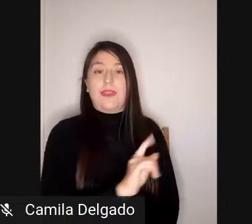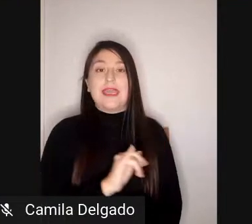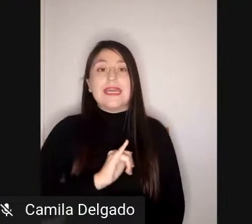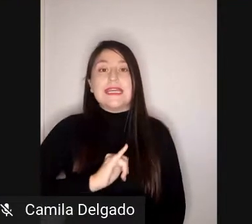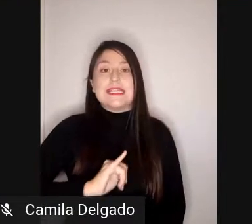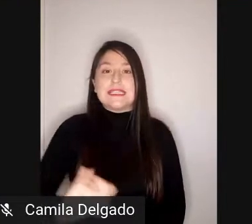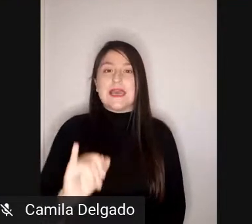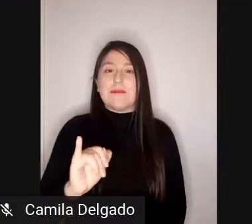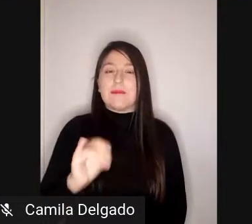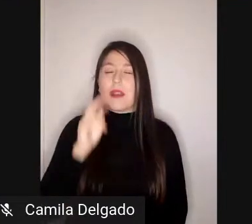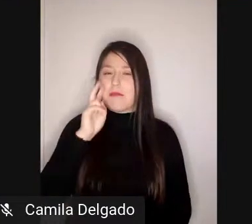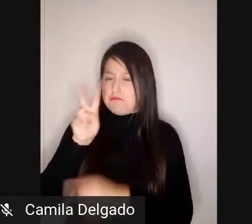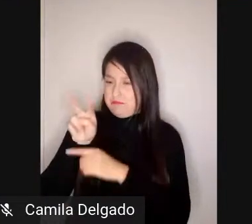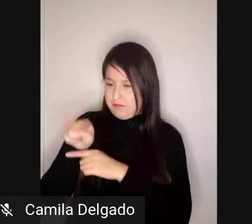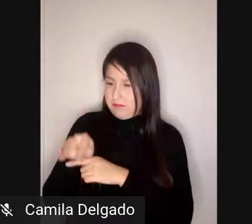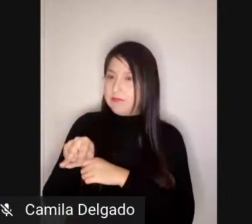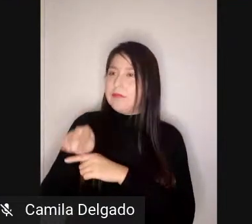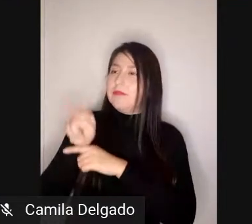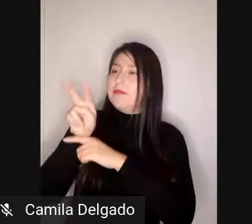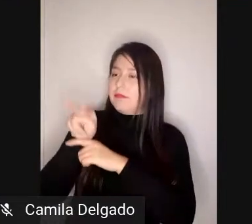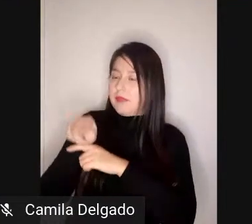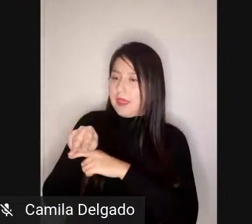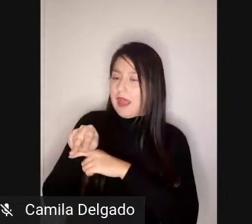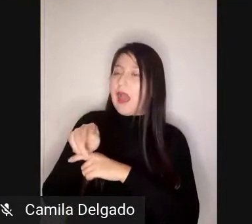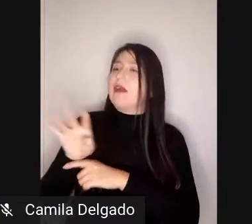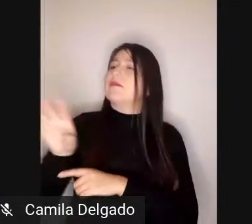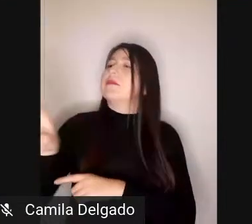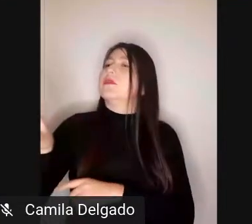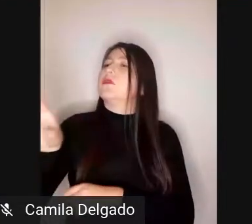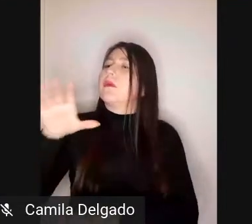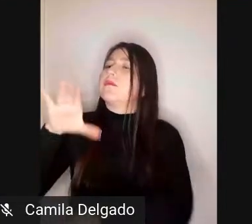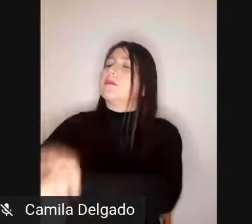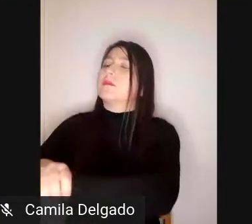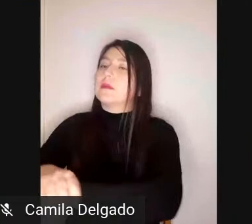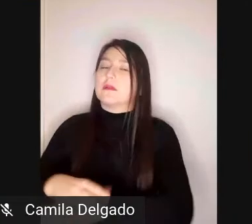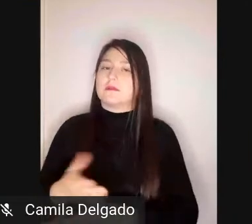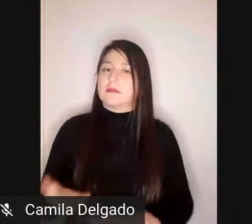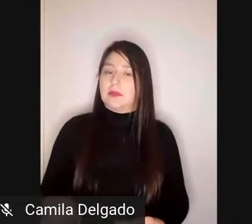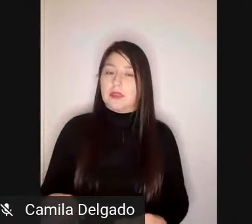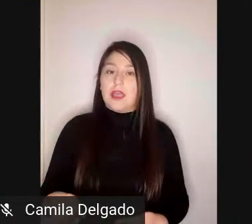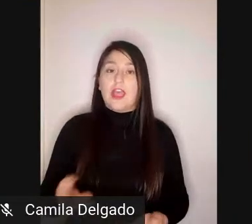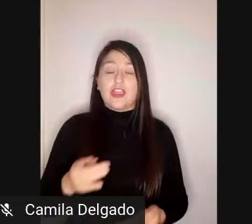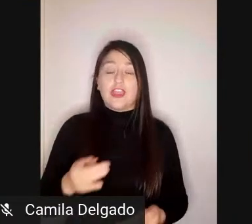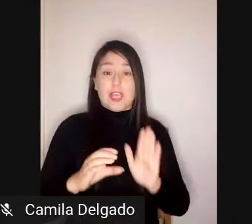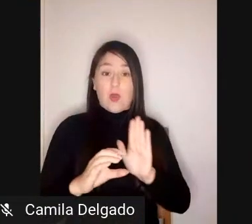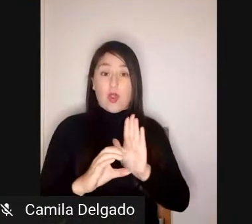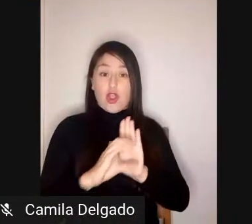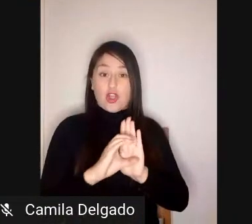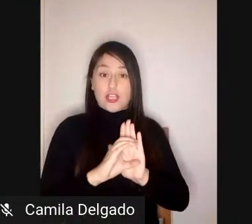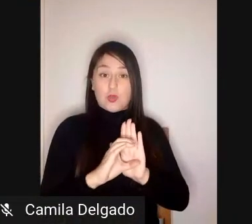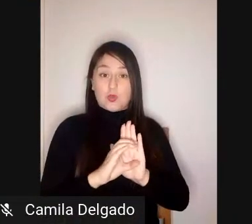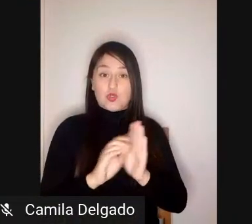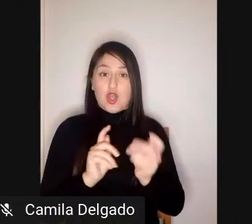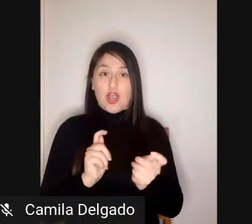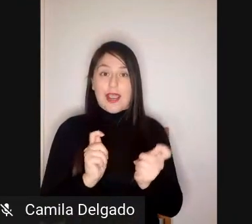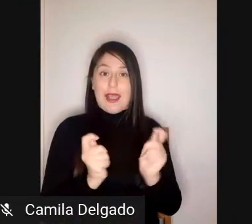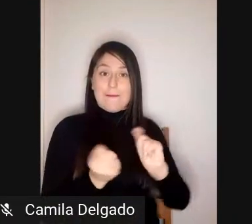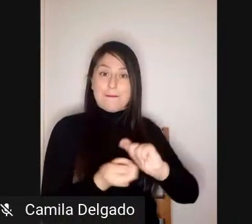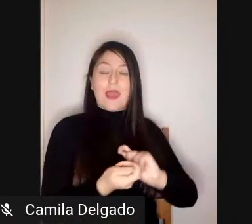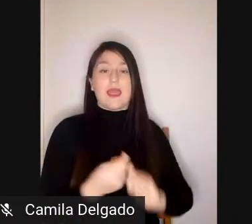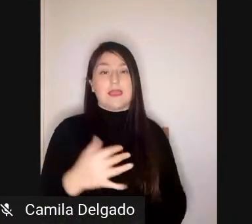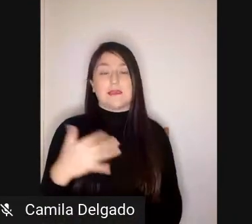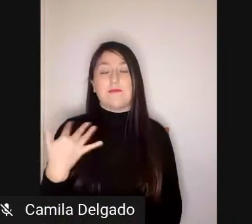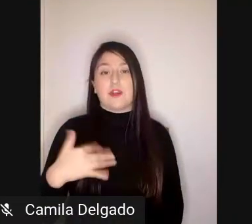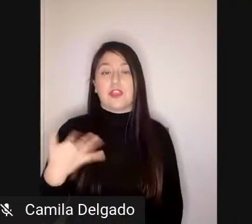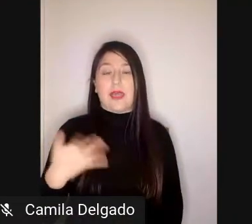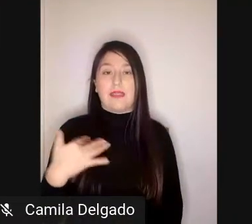otro. Por lo tanto, creo que cambiar una constitución es una cuestión fundamental, pero